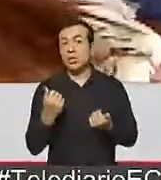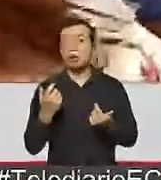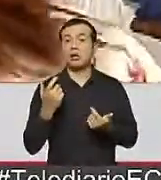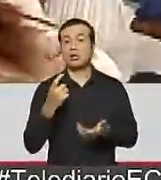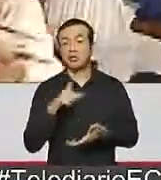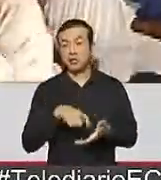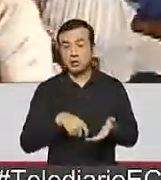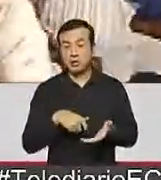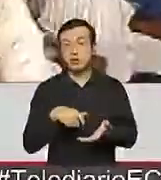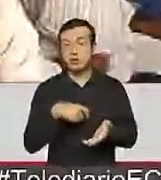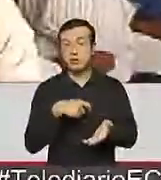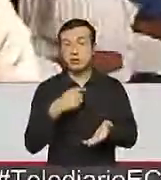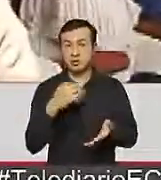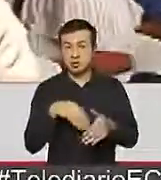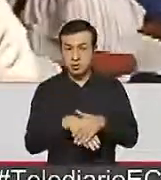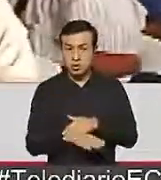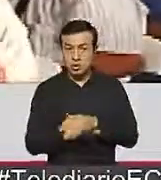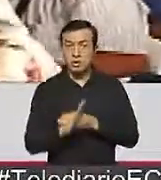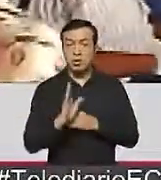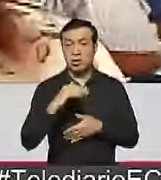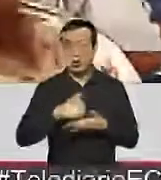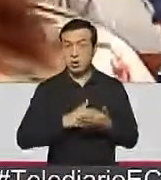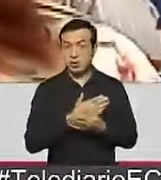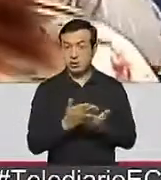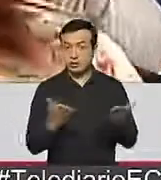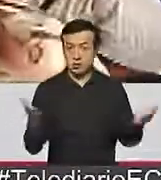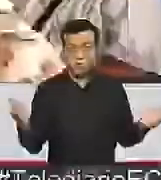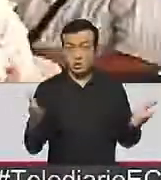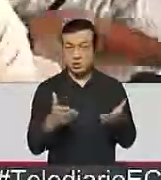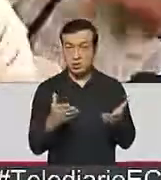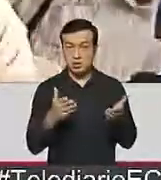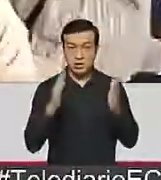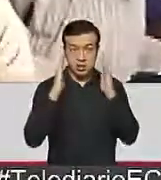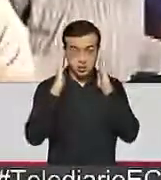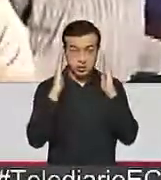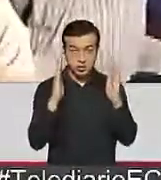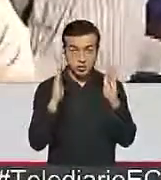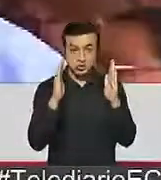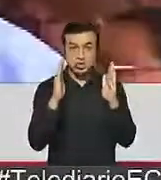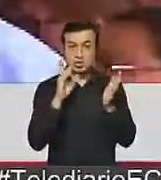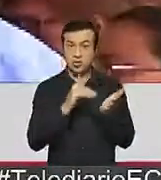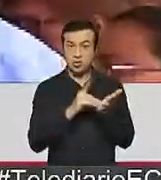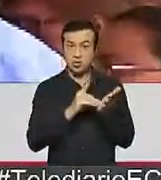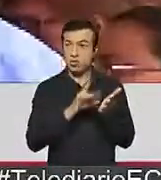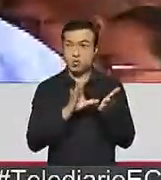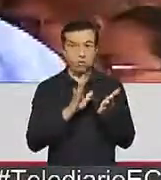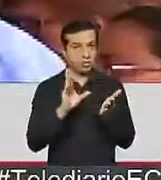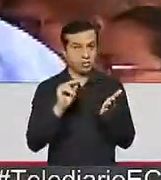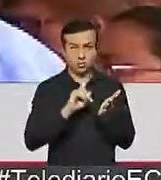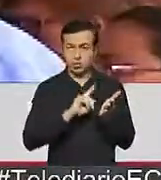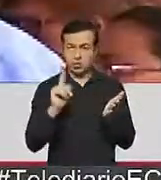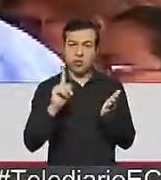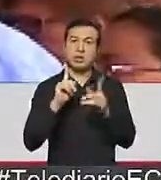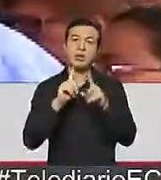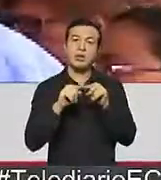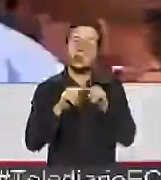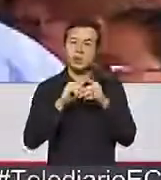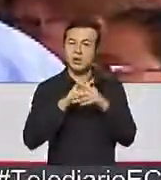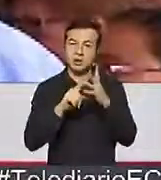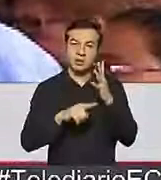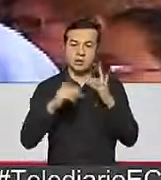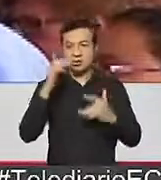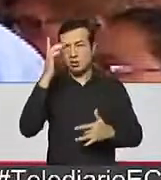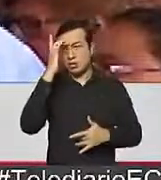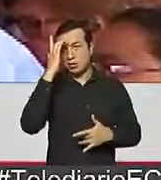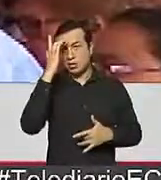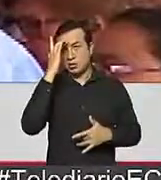de crédito para poder ingresar y tener acceso a una atención médica. De acuerdo a las especialidades o a las